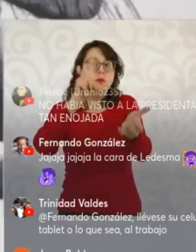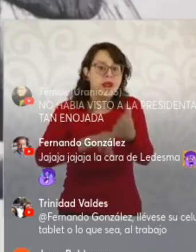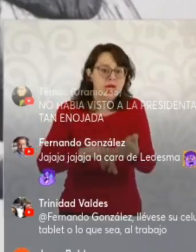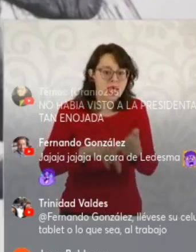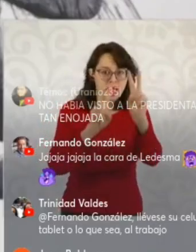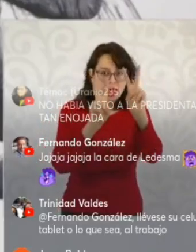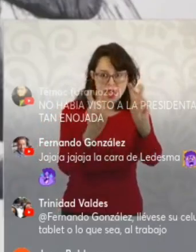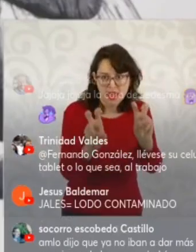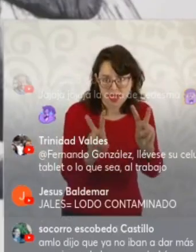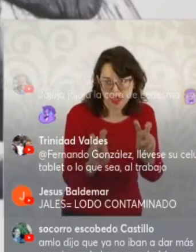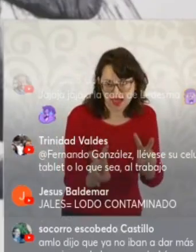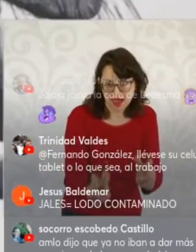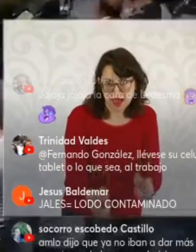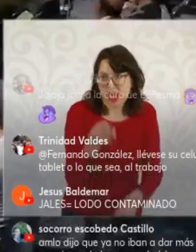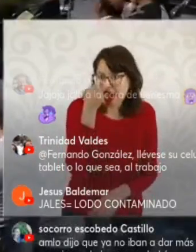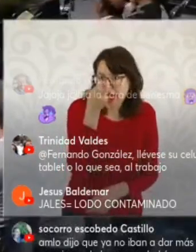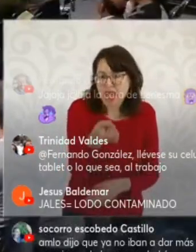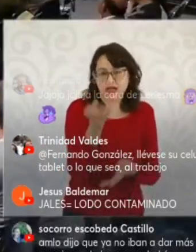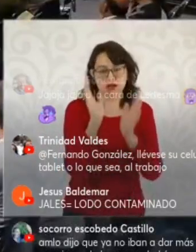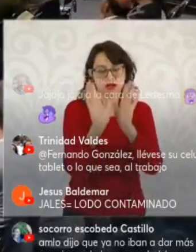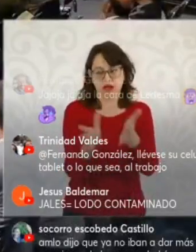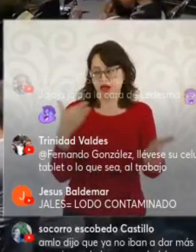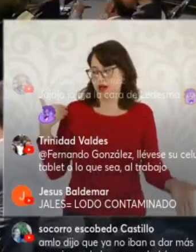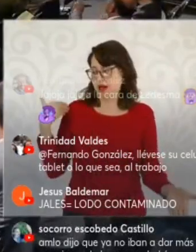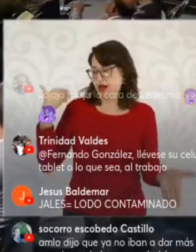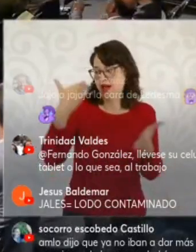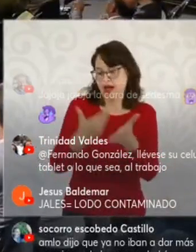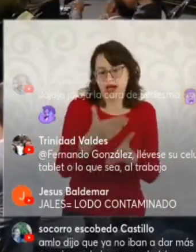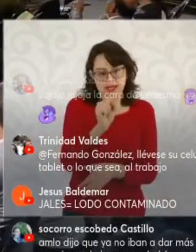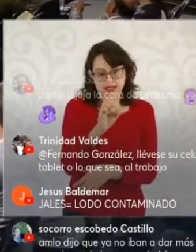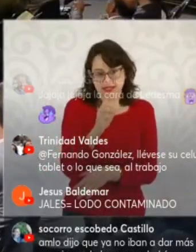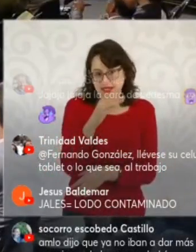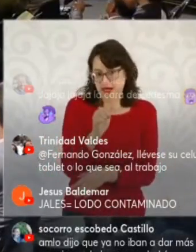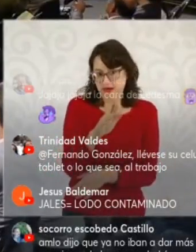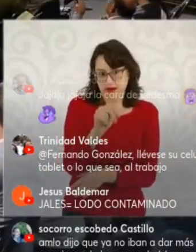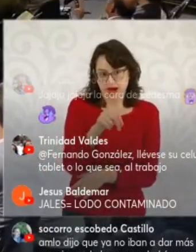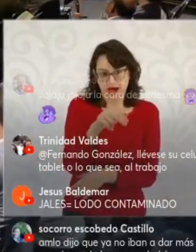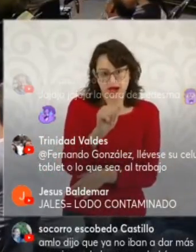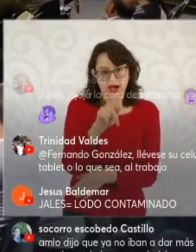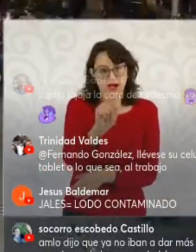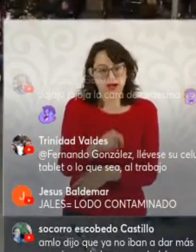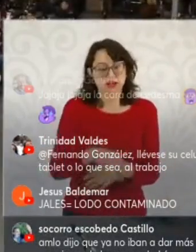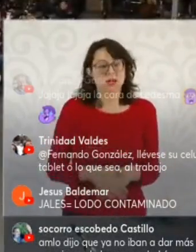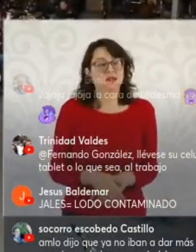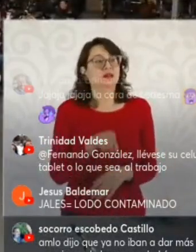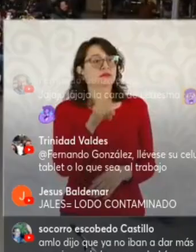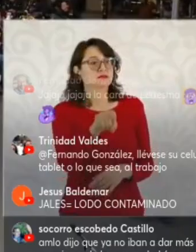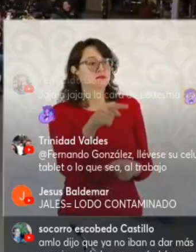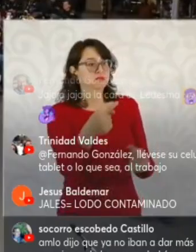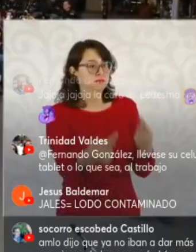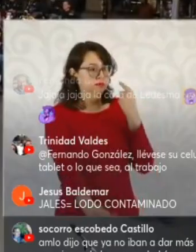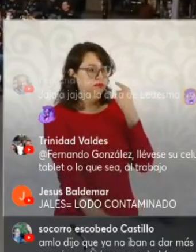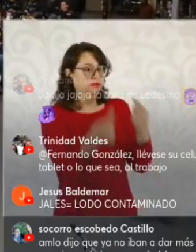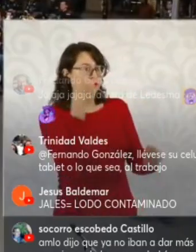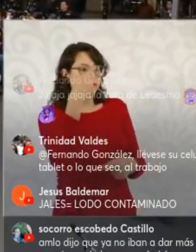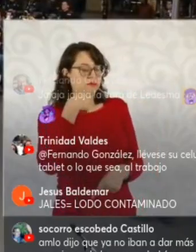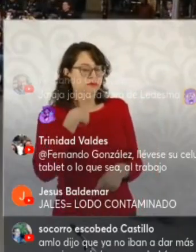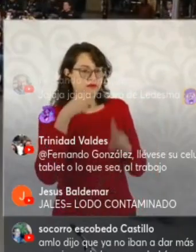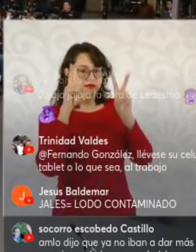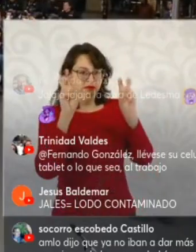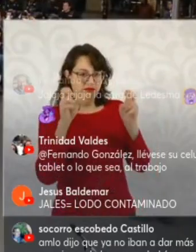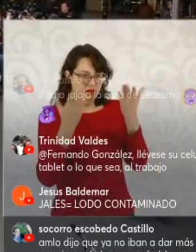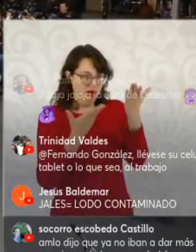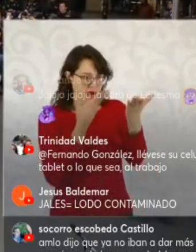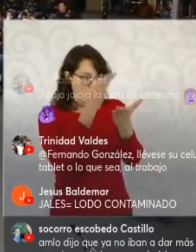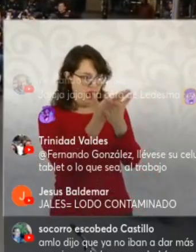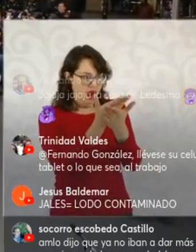Semarnat. Mire, usted dice que yo estoy planteando solo el tema de minería a cielo